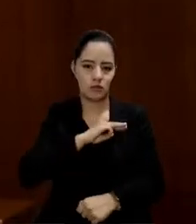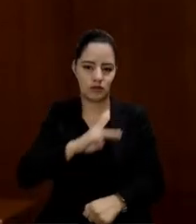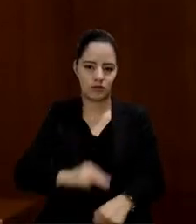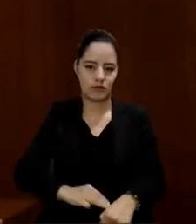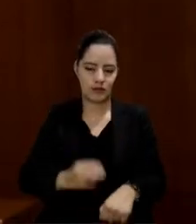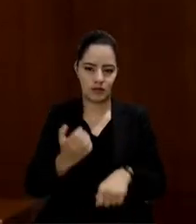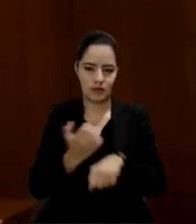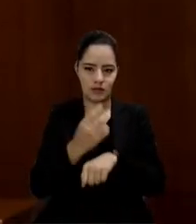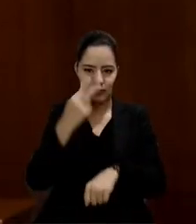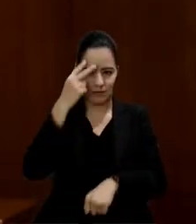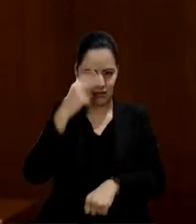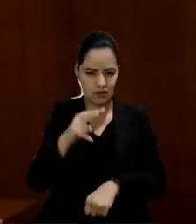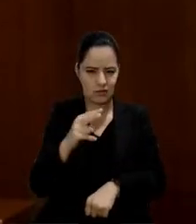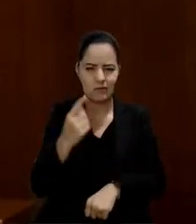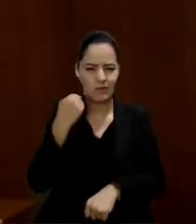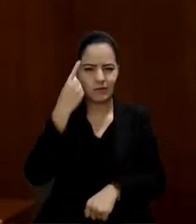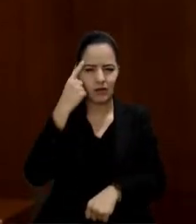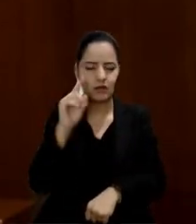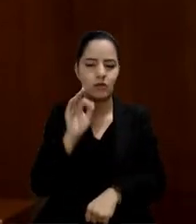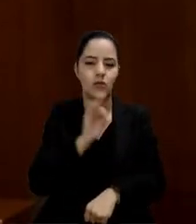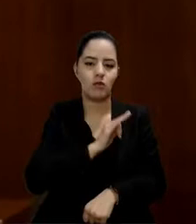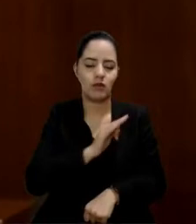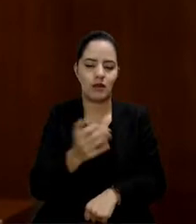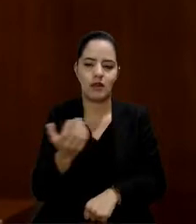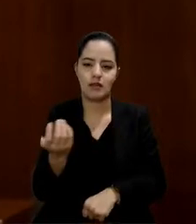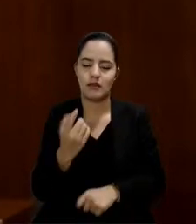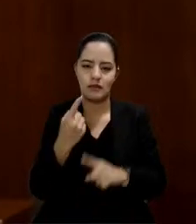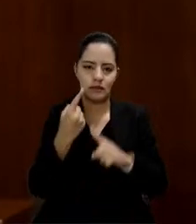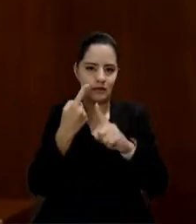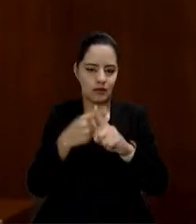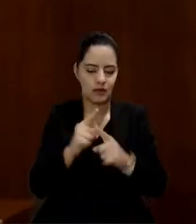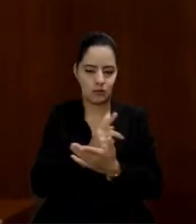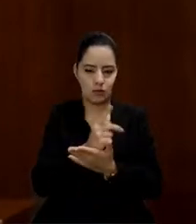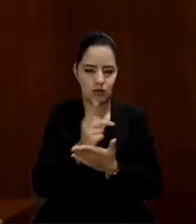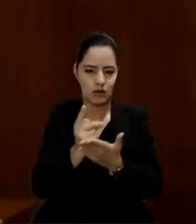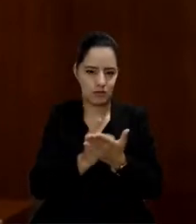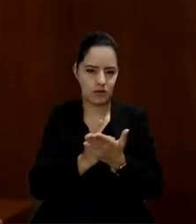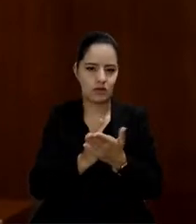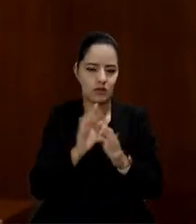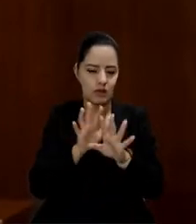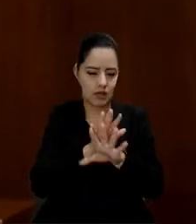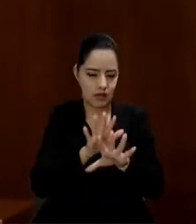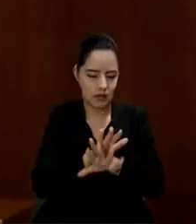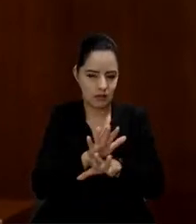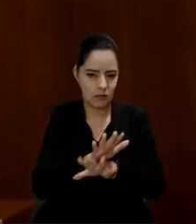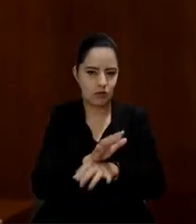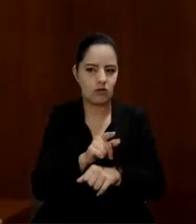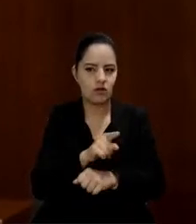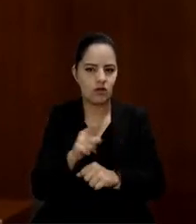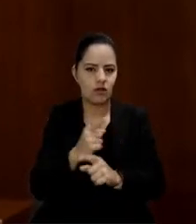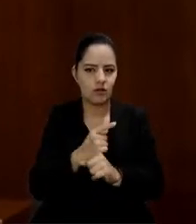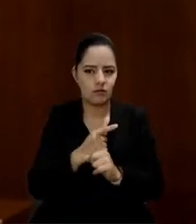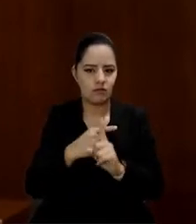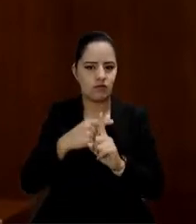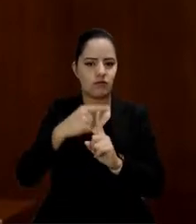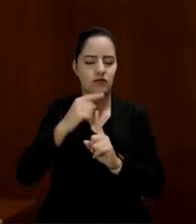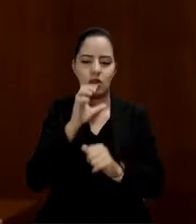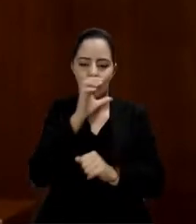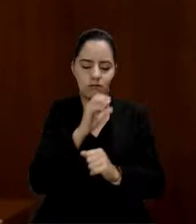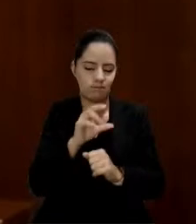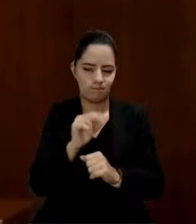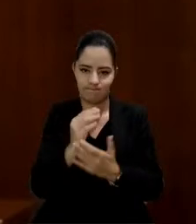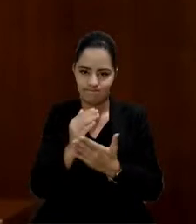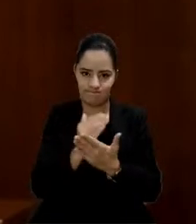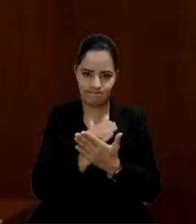fin de promover un modelo de infraestructura sostenible y programas que combatan el cambio climático, para efecto de que, si se encuentra